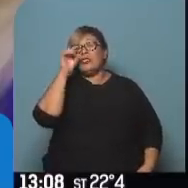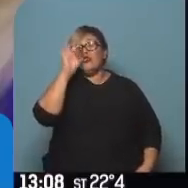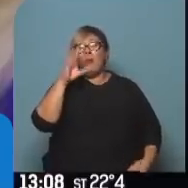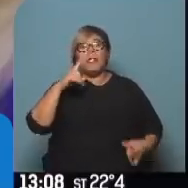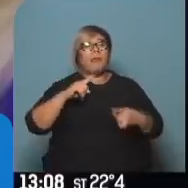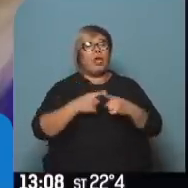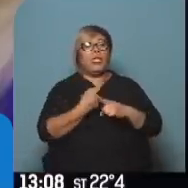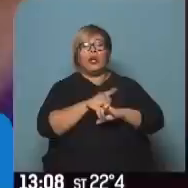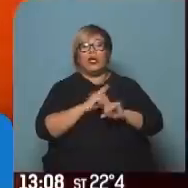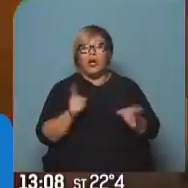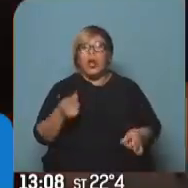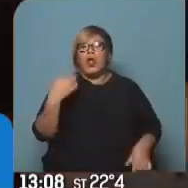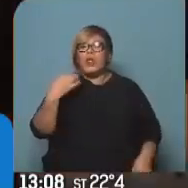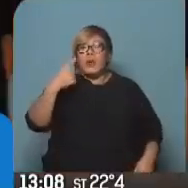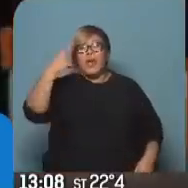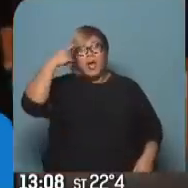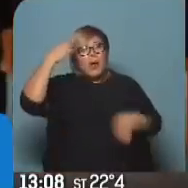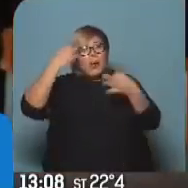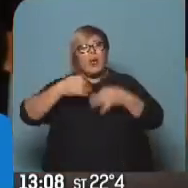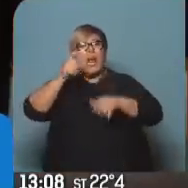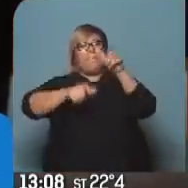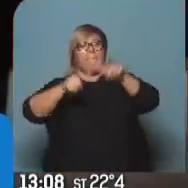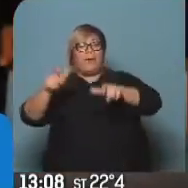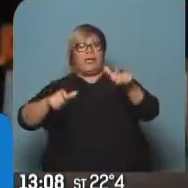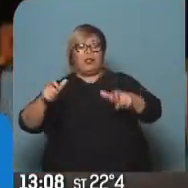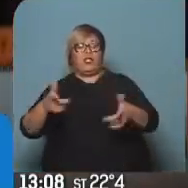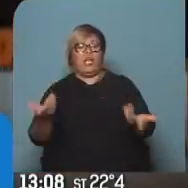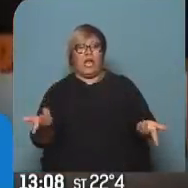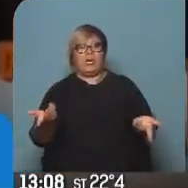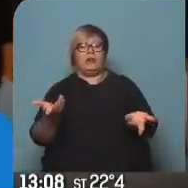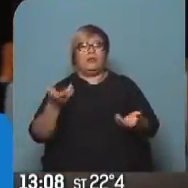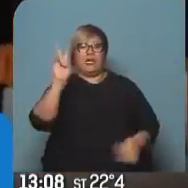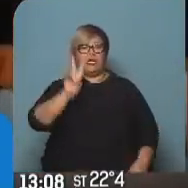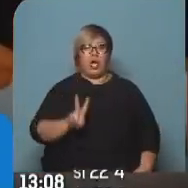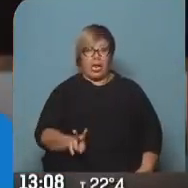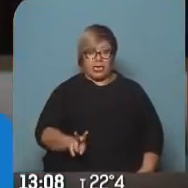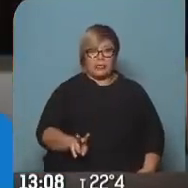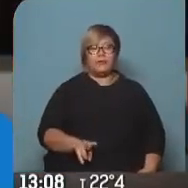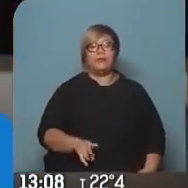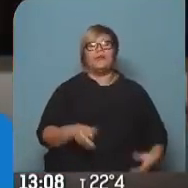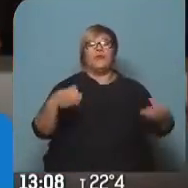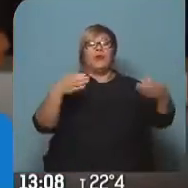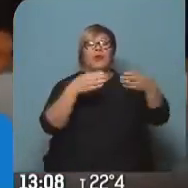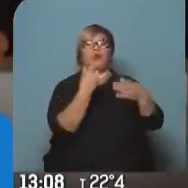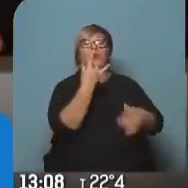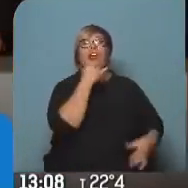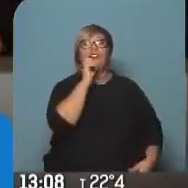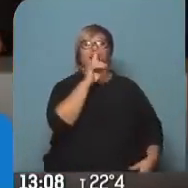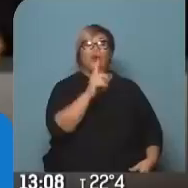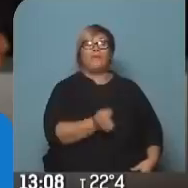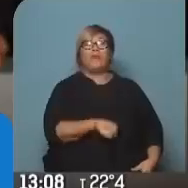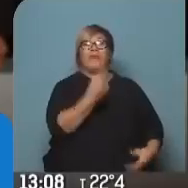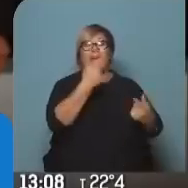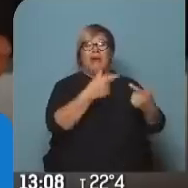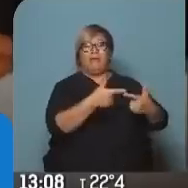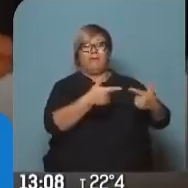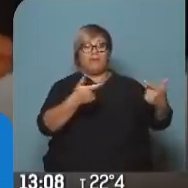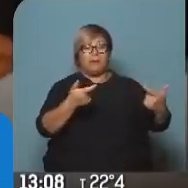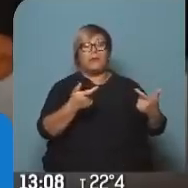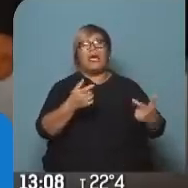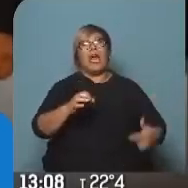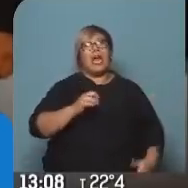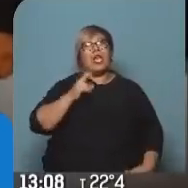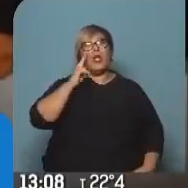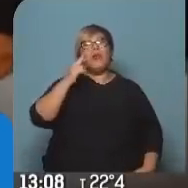vez más ética. La primera grieta de la UNASUR se generó con la constitución de la Alianza del Pacífico en